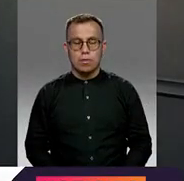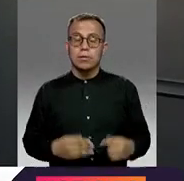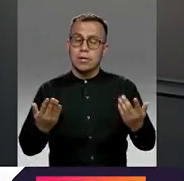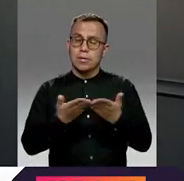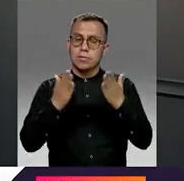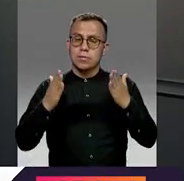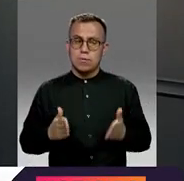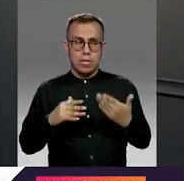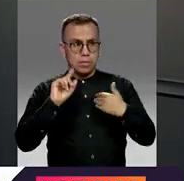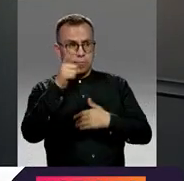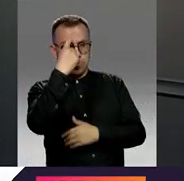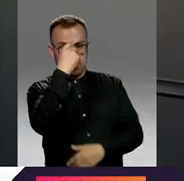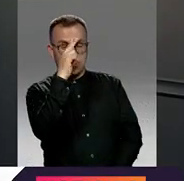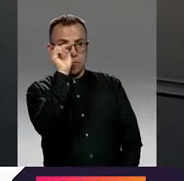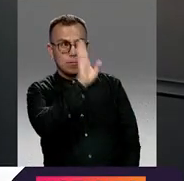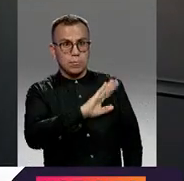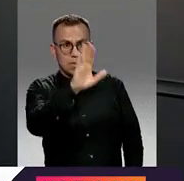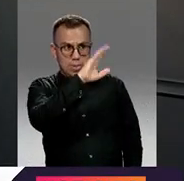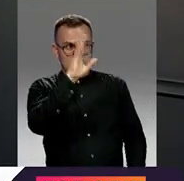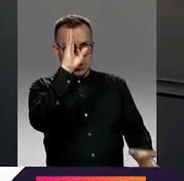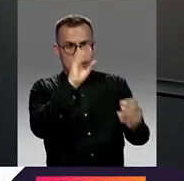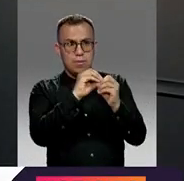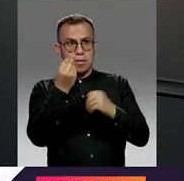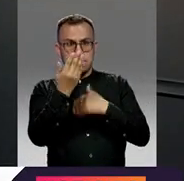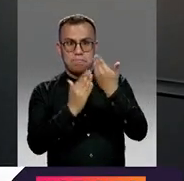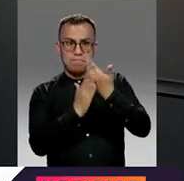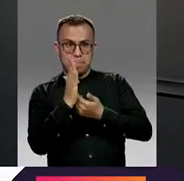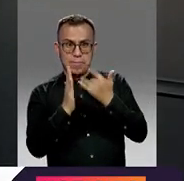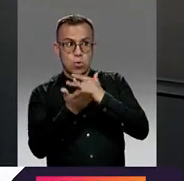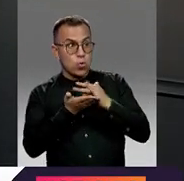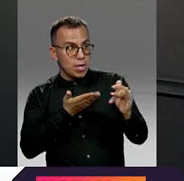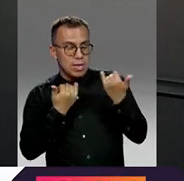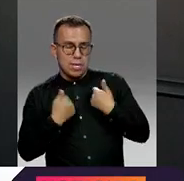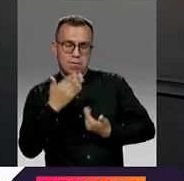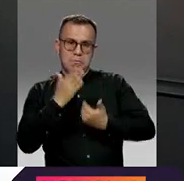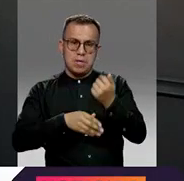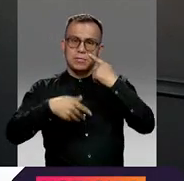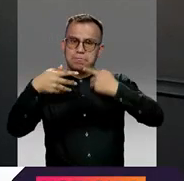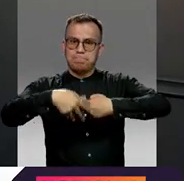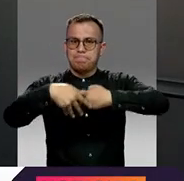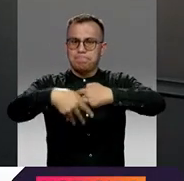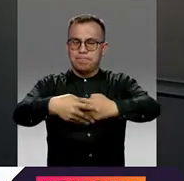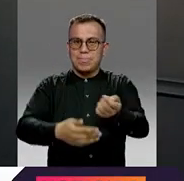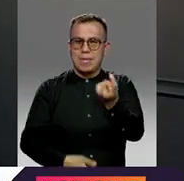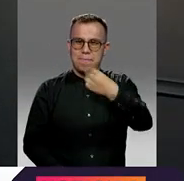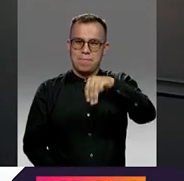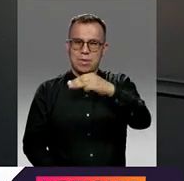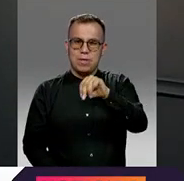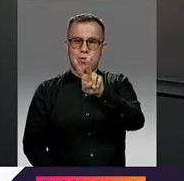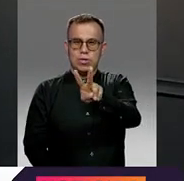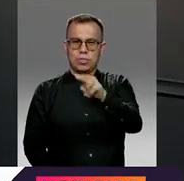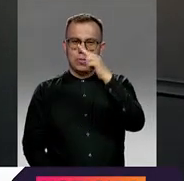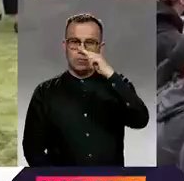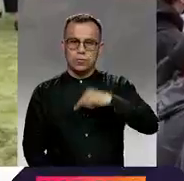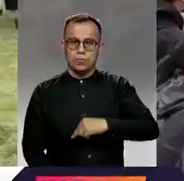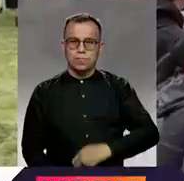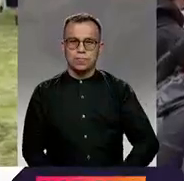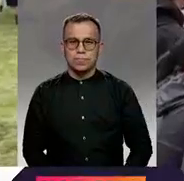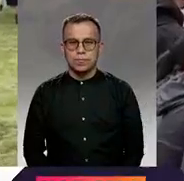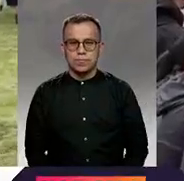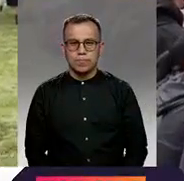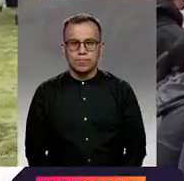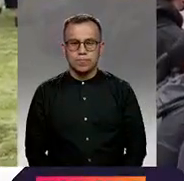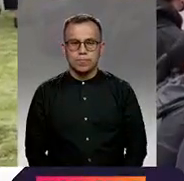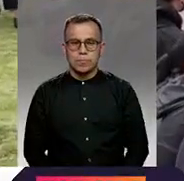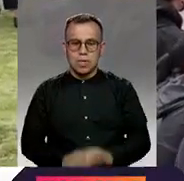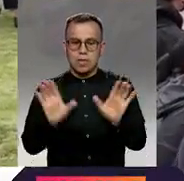Estudiantes le piden al gobierno nacional que negocie el pliego de emergencia e invitan a movilizarse pacíficamente este miércoles 2 de junio.